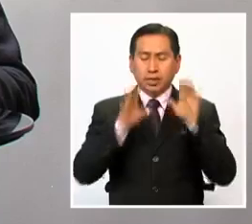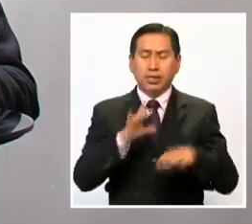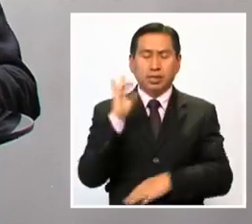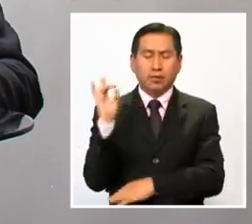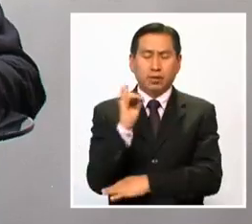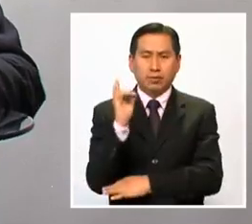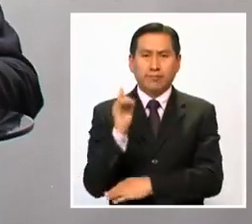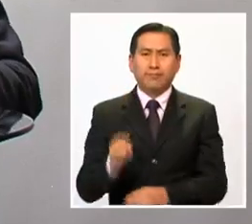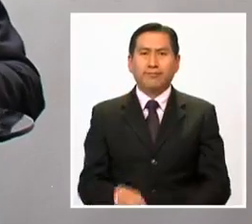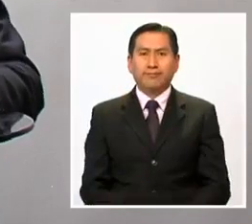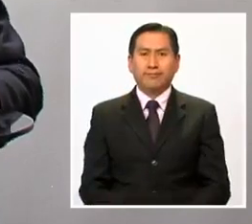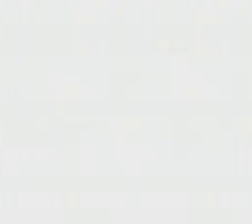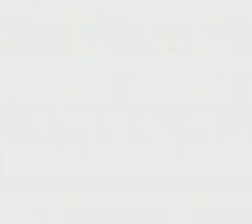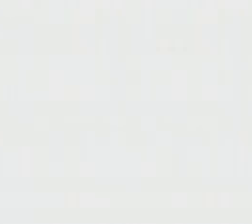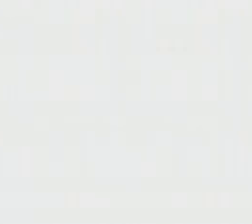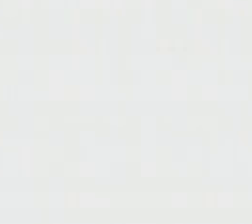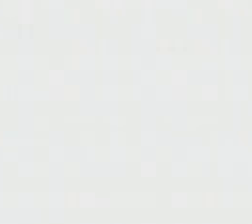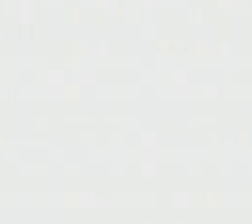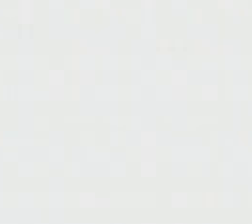bolivia